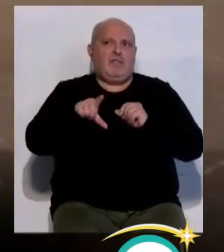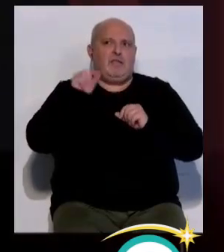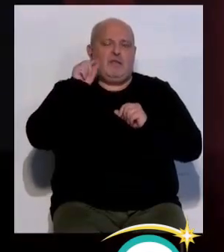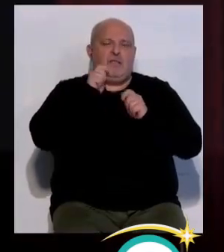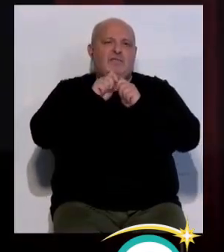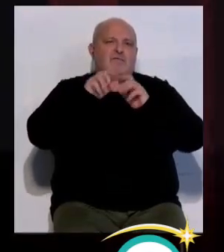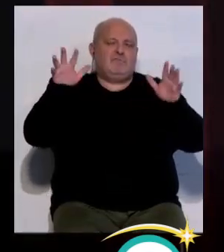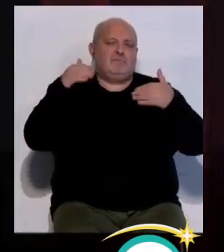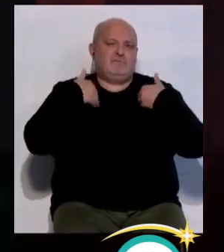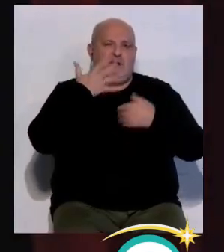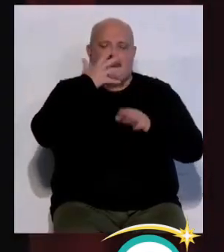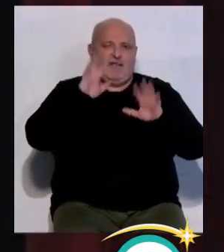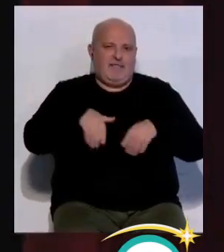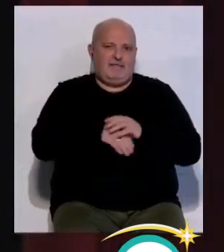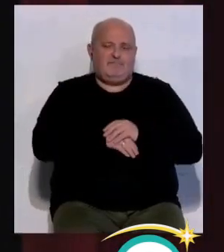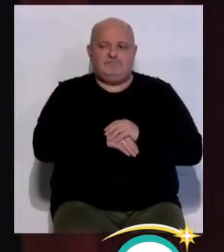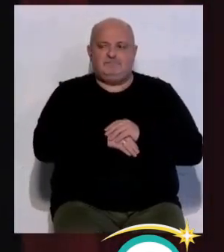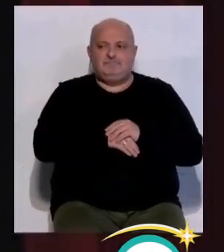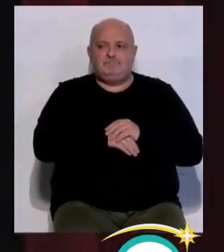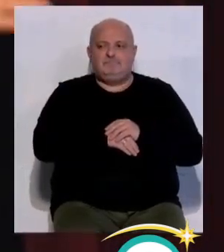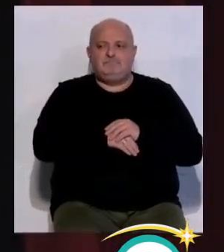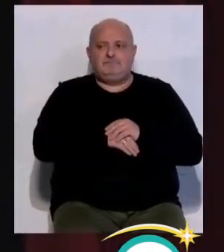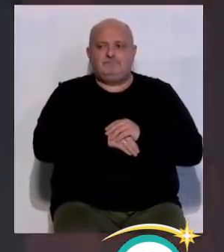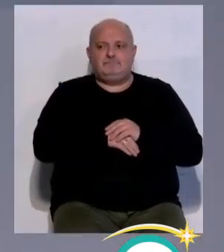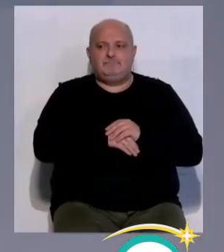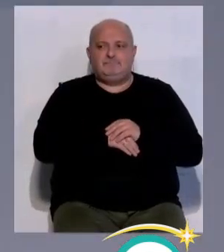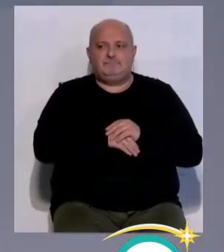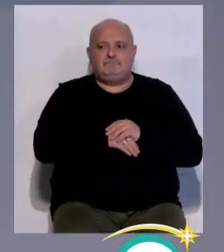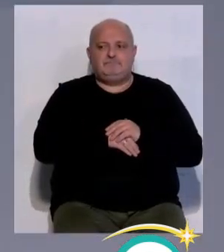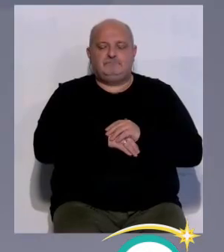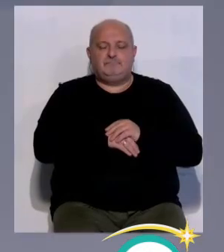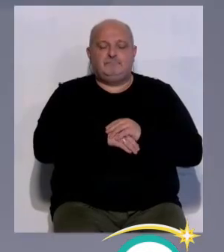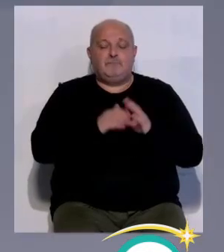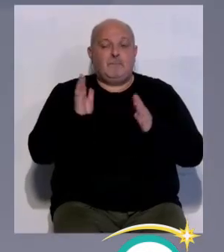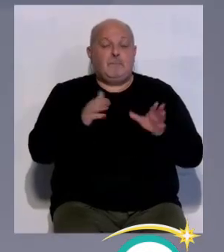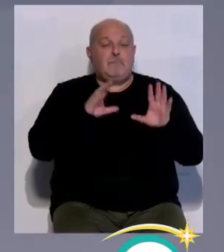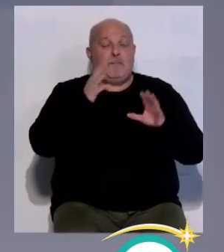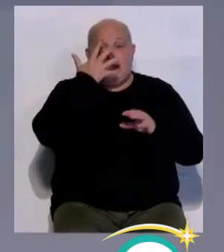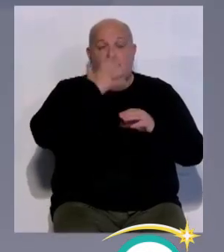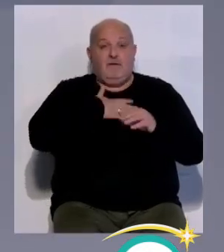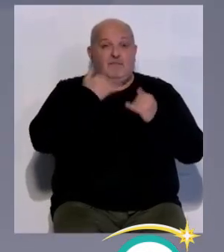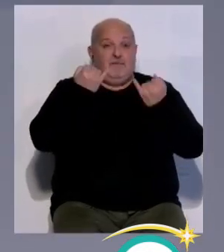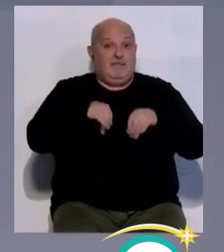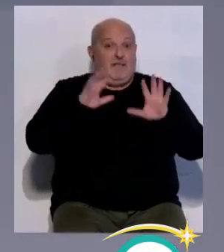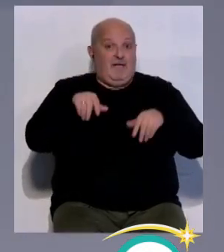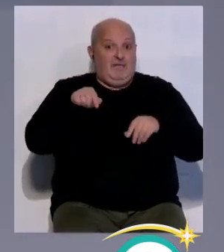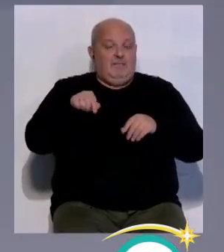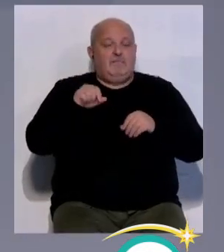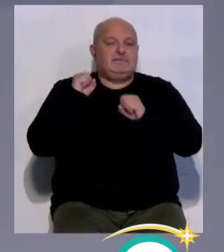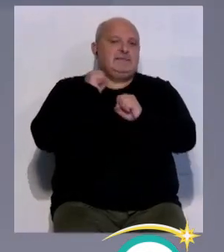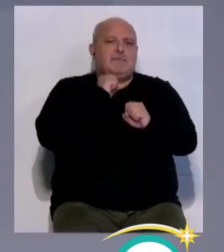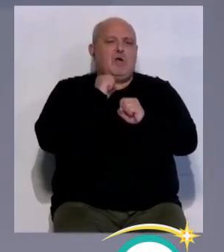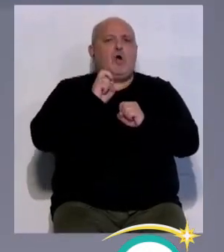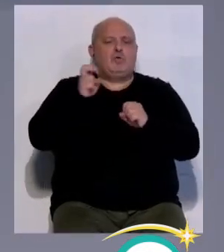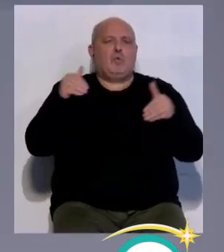por la difusión del Carnaval de Cádiz. y del carnaval, la fiesta grande de Cádiz, a la Semana Santa,